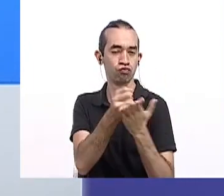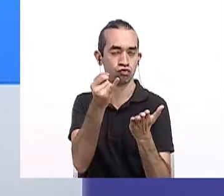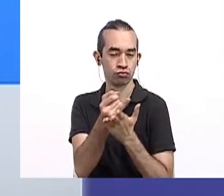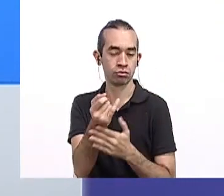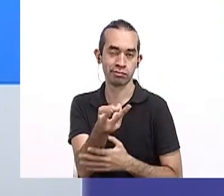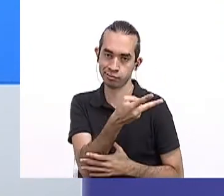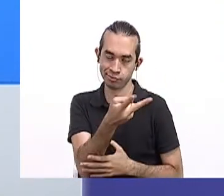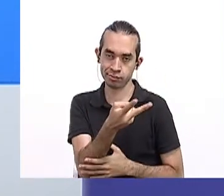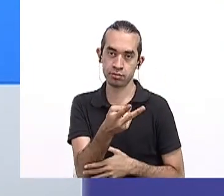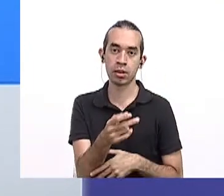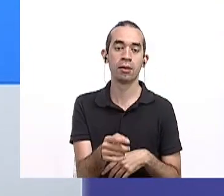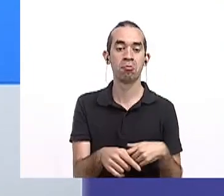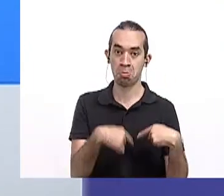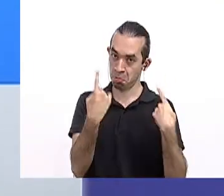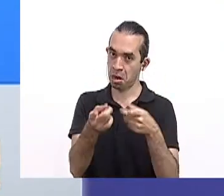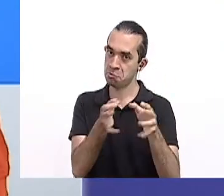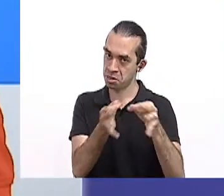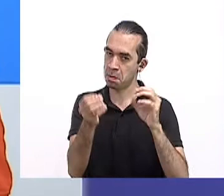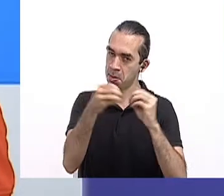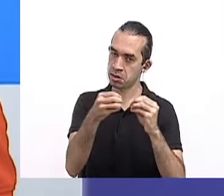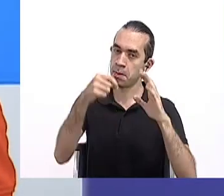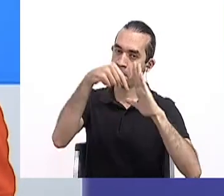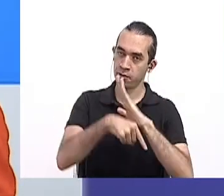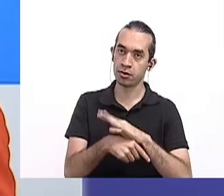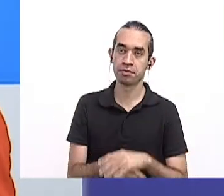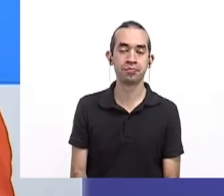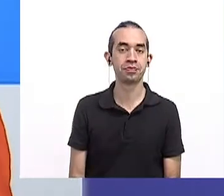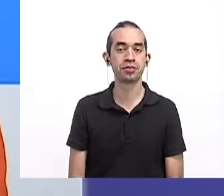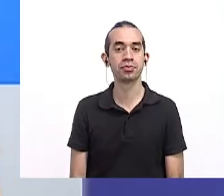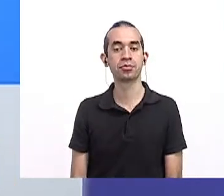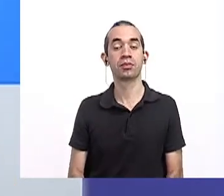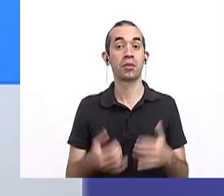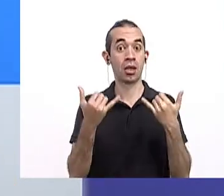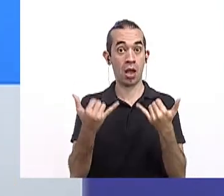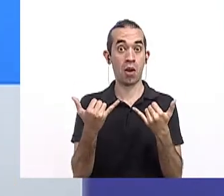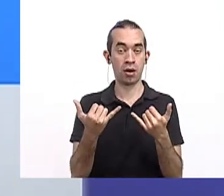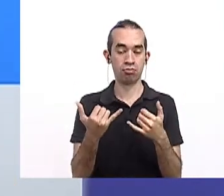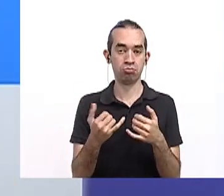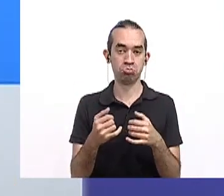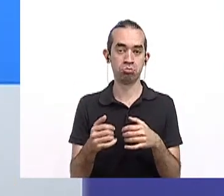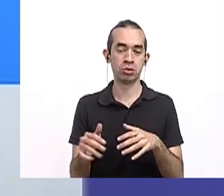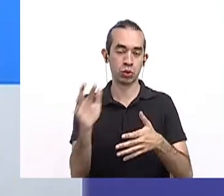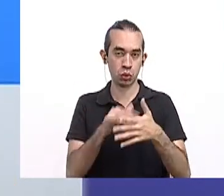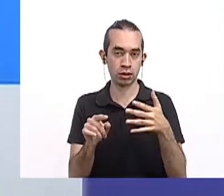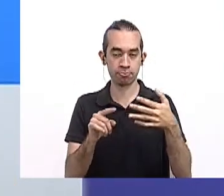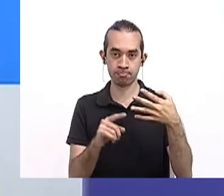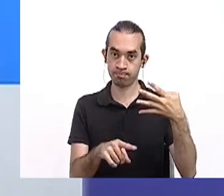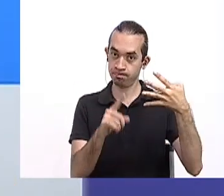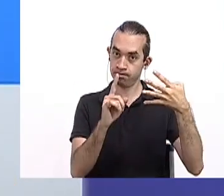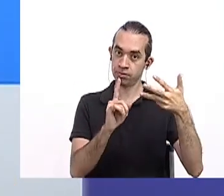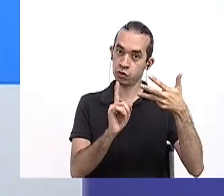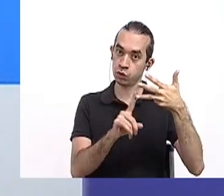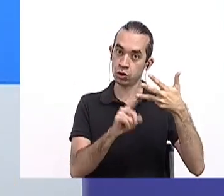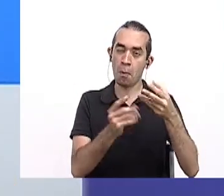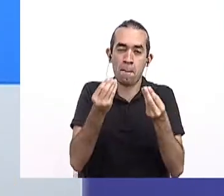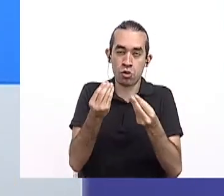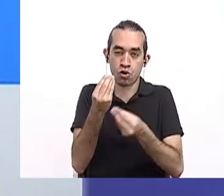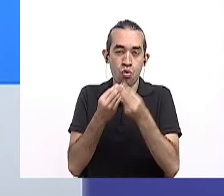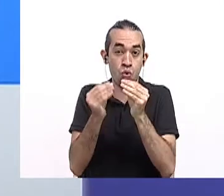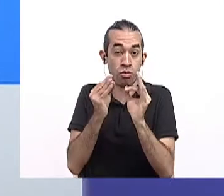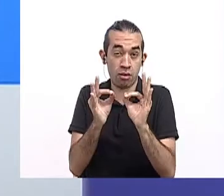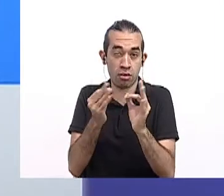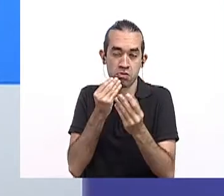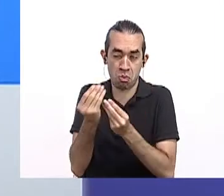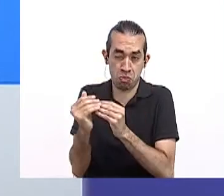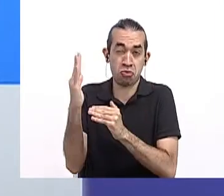un poco más sobre ello en este primer en este límite que vamos a estudiar que es el exceso de nutrientes contamos